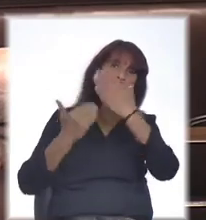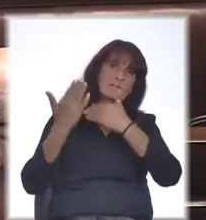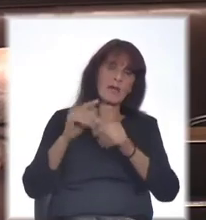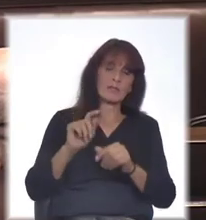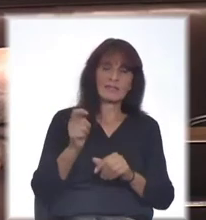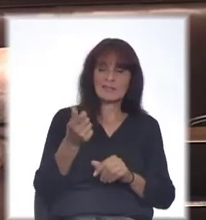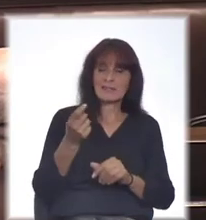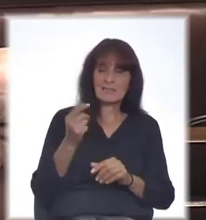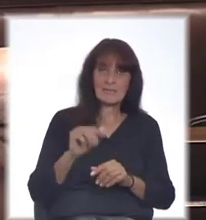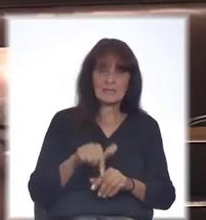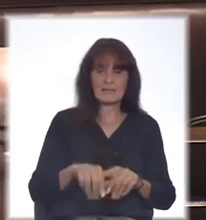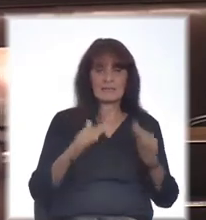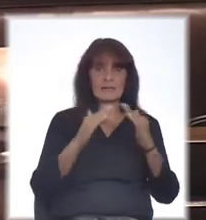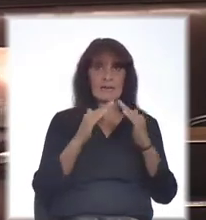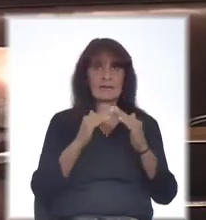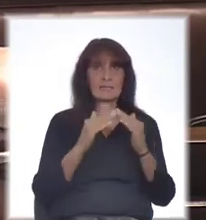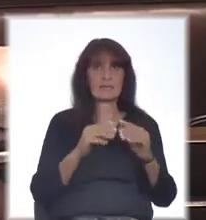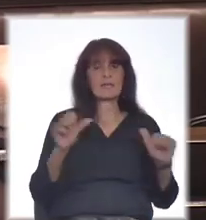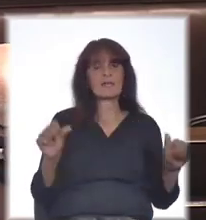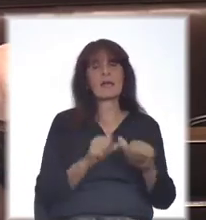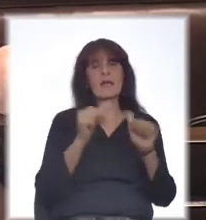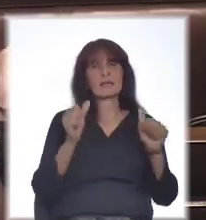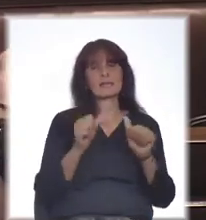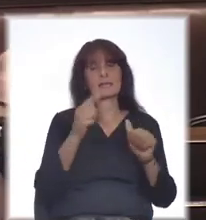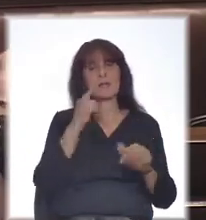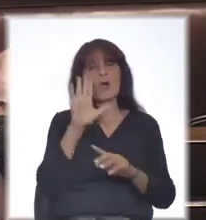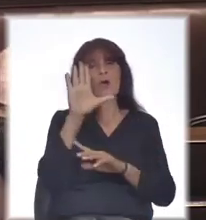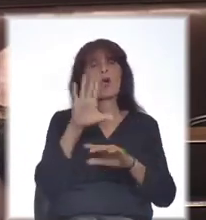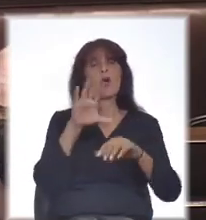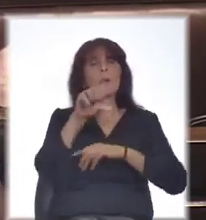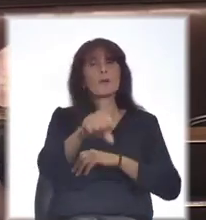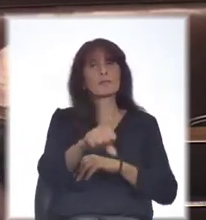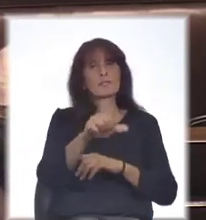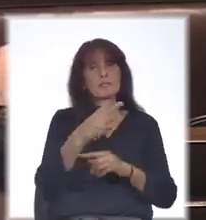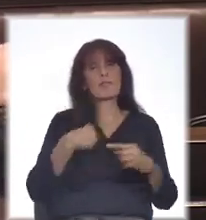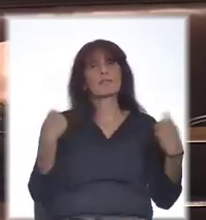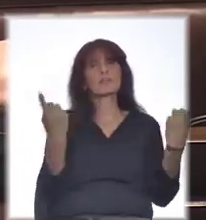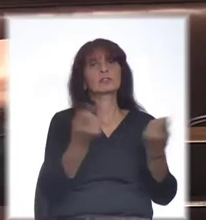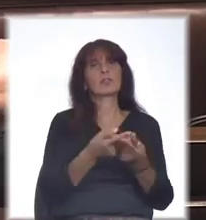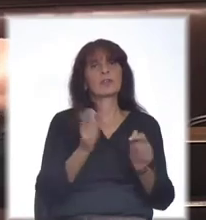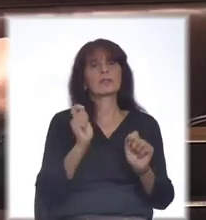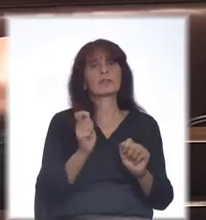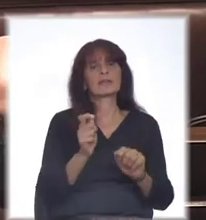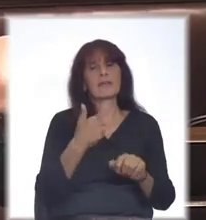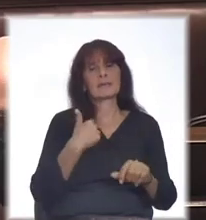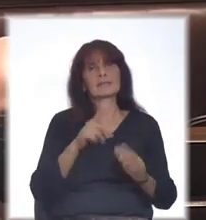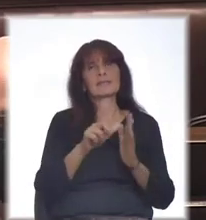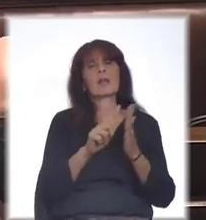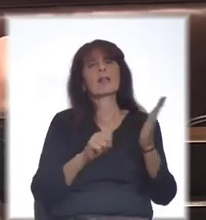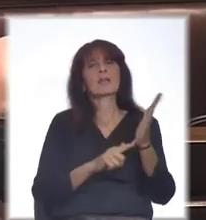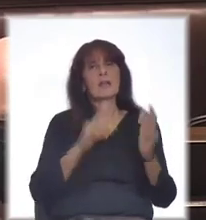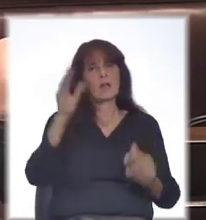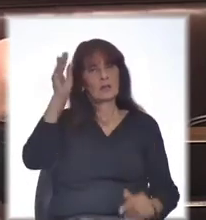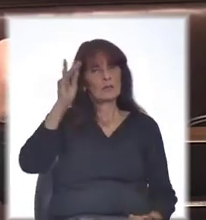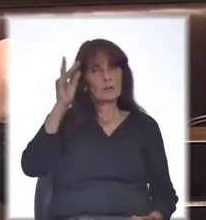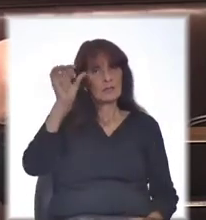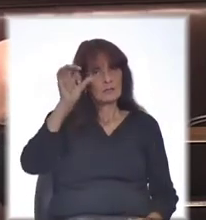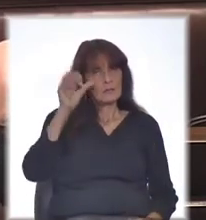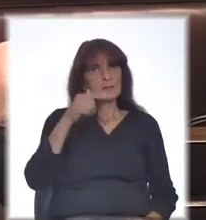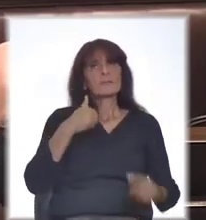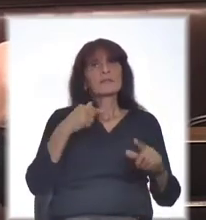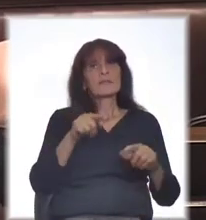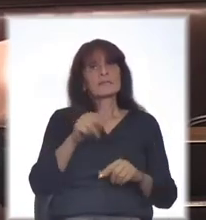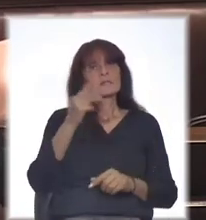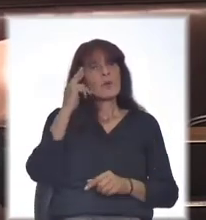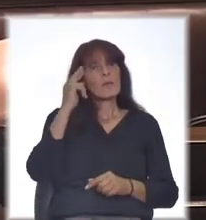todo en esta casa debería ser un ejercicio sistemático y compromiso de todos y todos quienes ejercemos nuestro rol como legisladores y legisladoras. Es un aporte